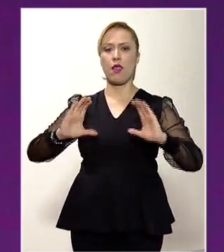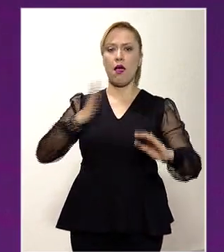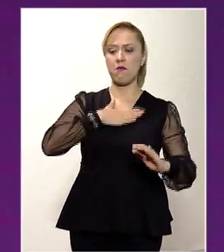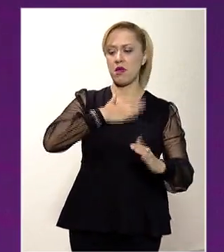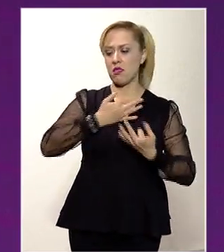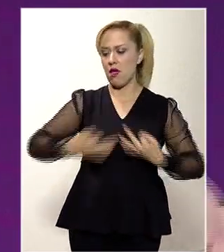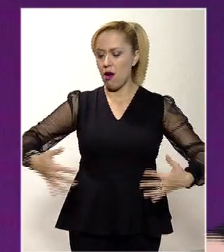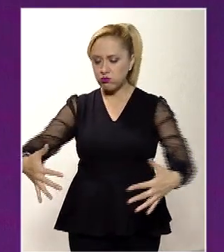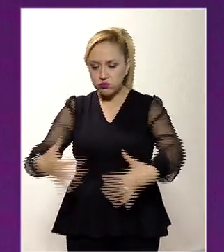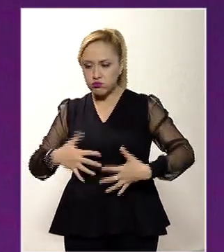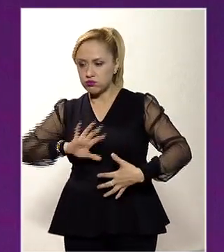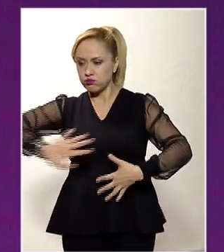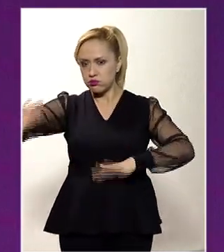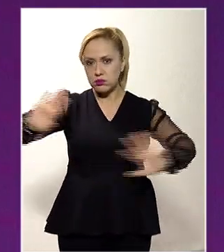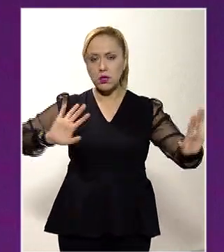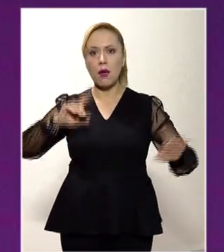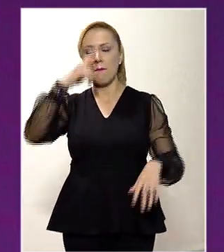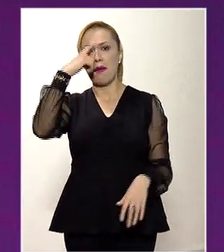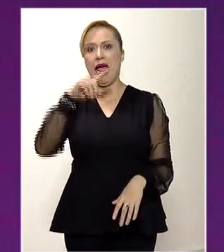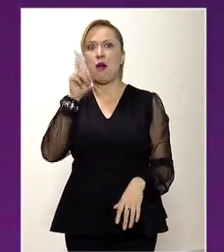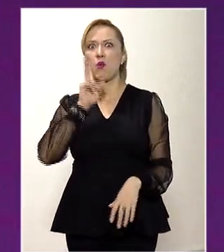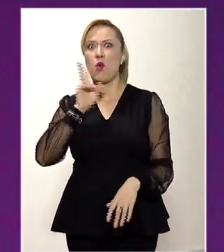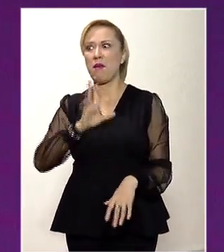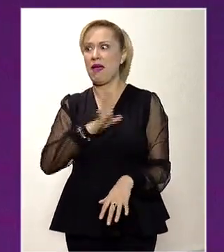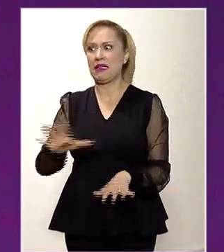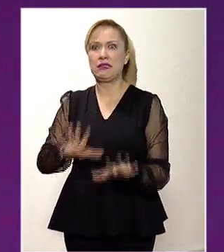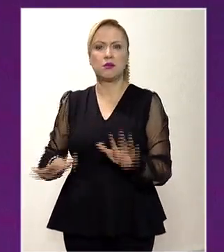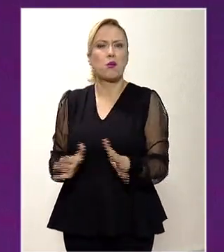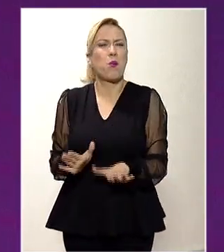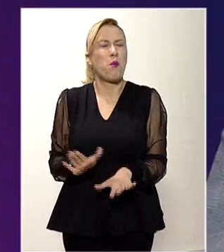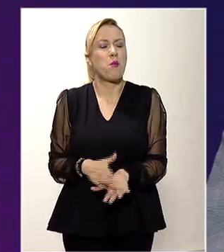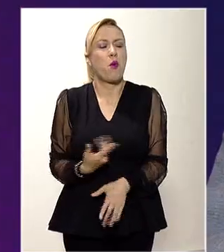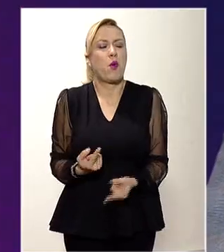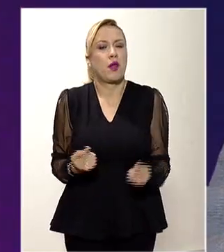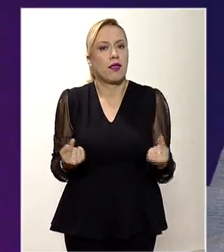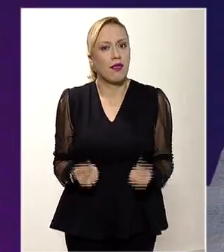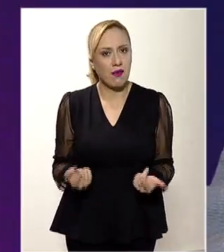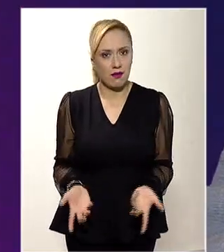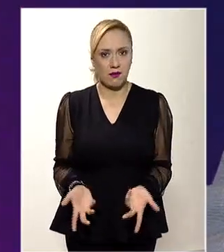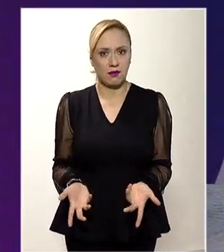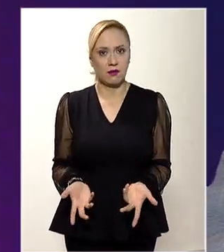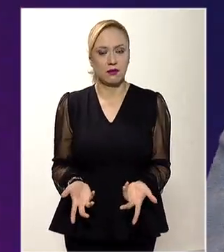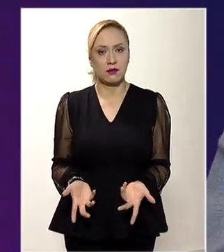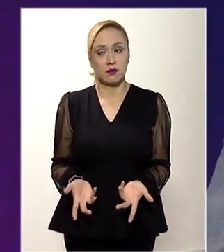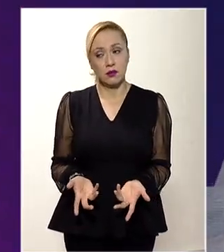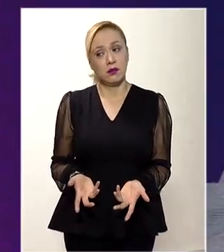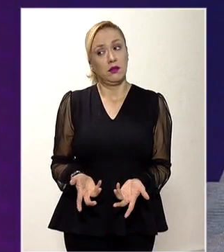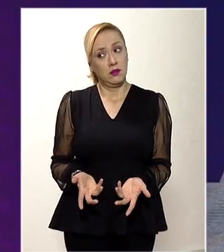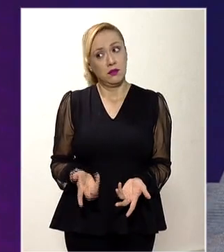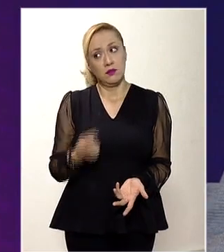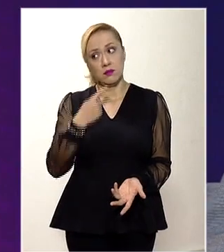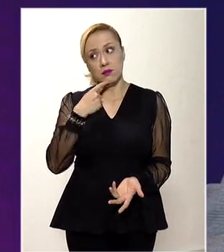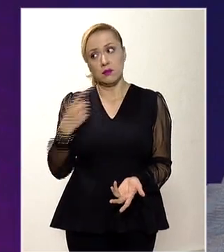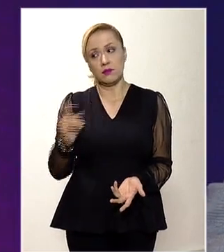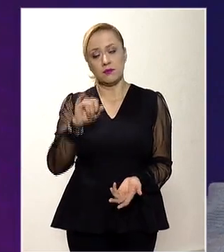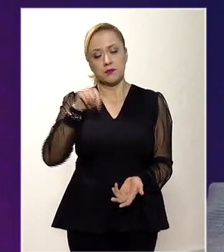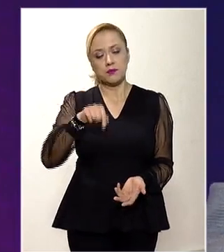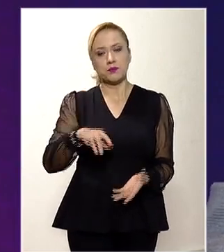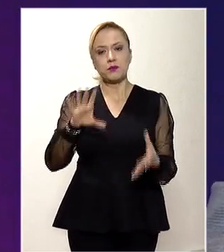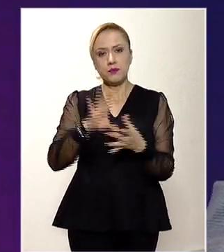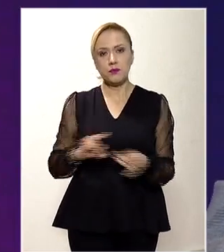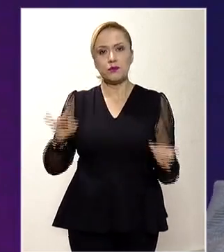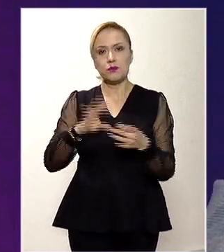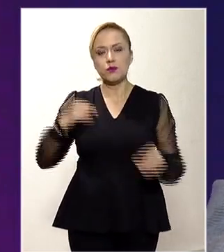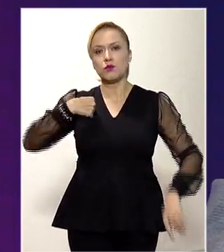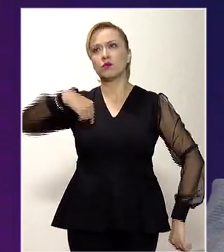dejar evidencias, es para... Claro. ¿Por qué están actuando así? Sí. ¿No? Lo que mencionas, y se ha mencionado un poco en el programa, me